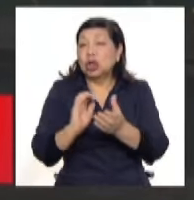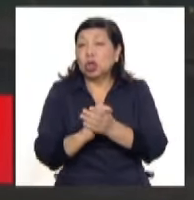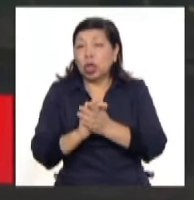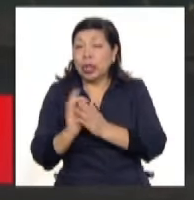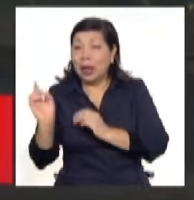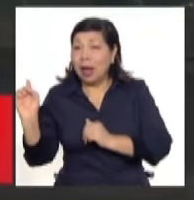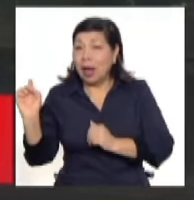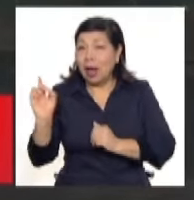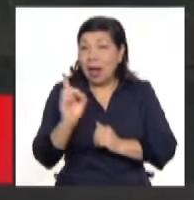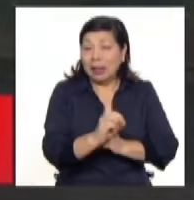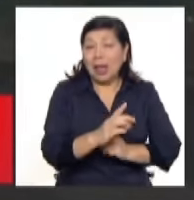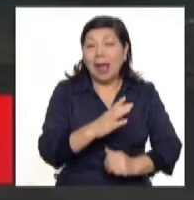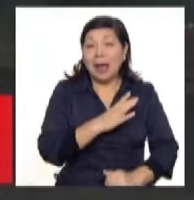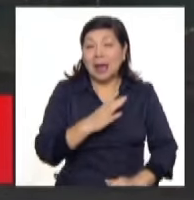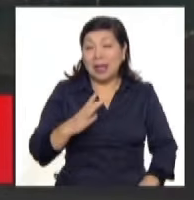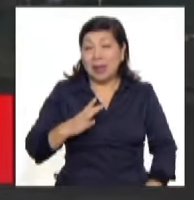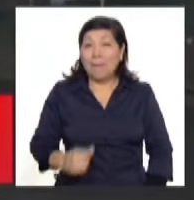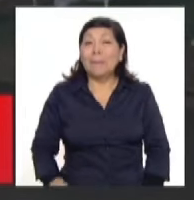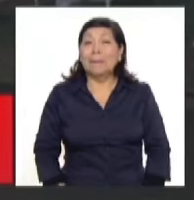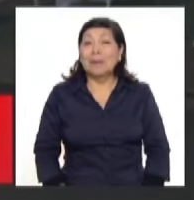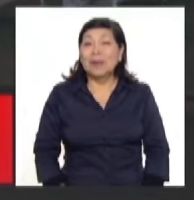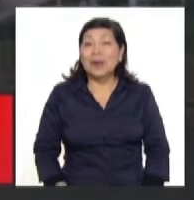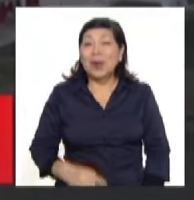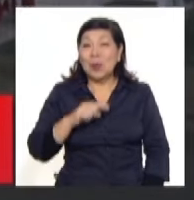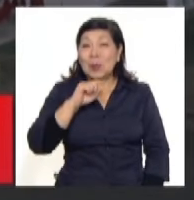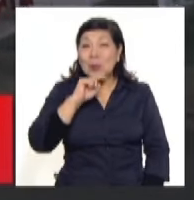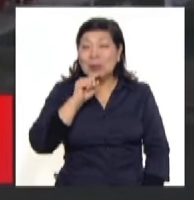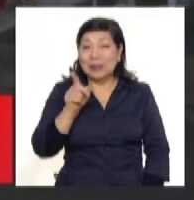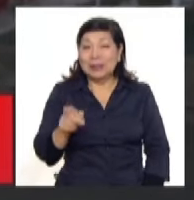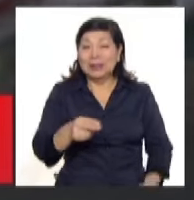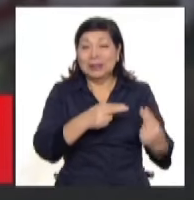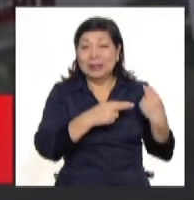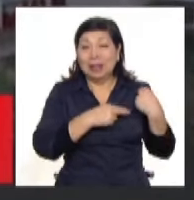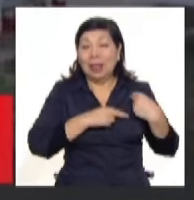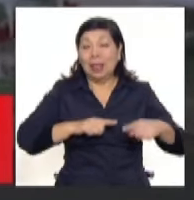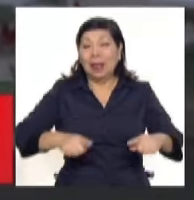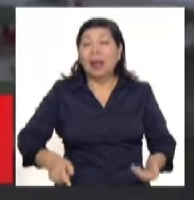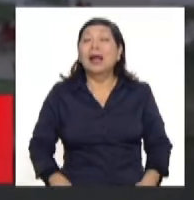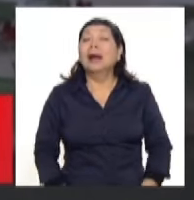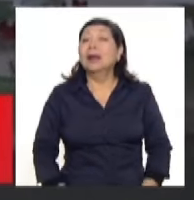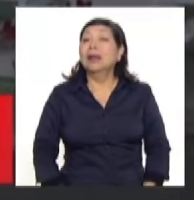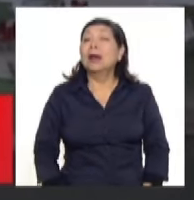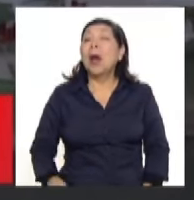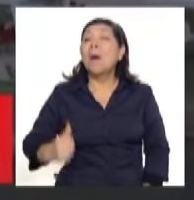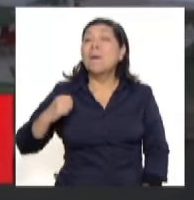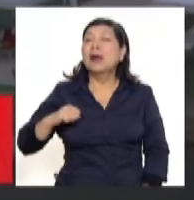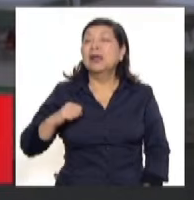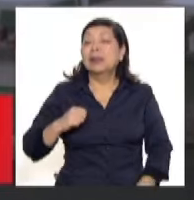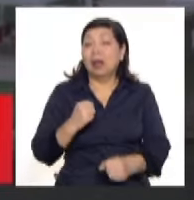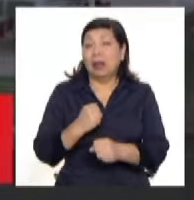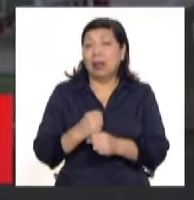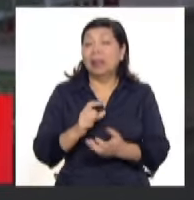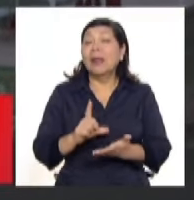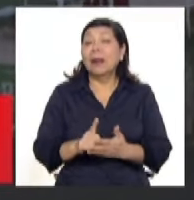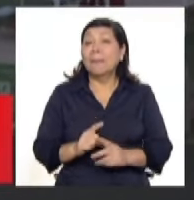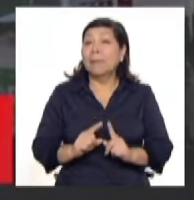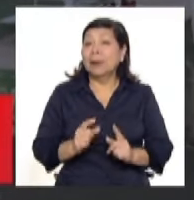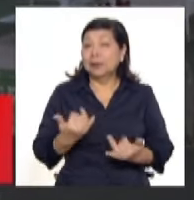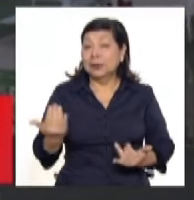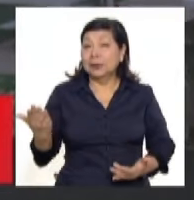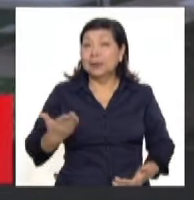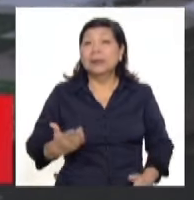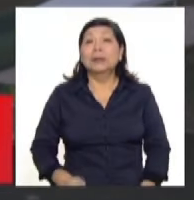hacia Callao. Muy bien, muchas gracias a la doctora Elvira Moscoso, gerente de movilidad urbana de la Municipalidad de Lima Metropolitana. Diana. Se encuentra también